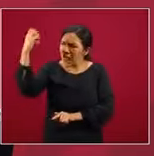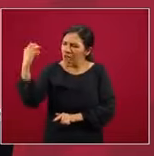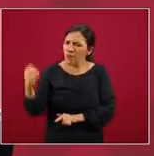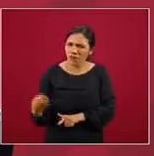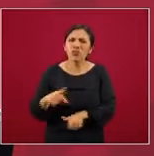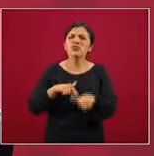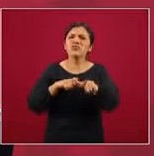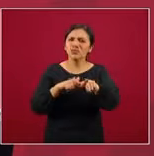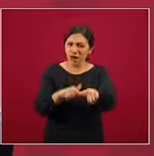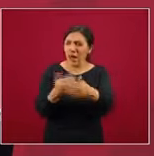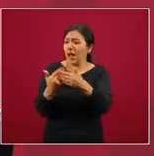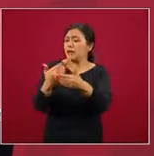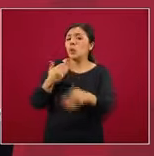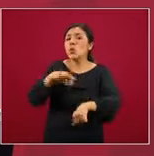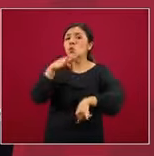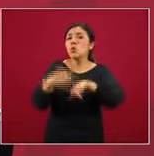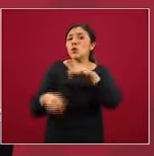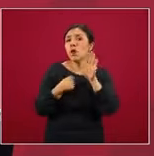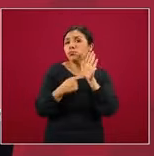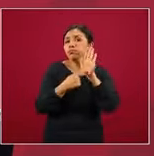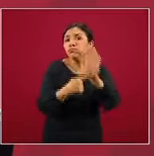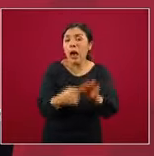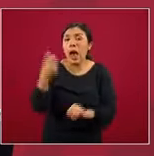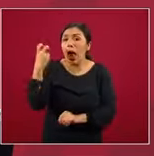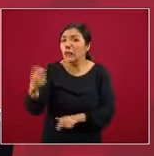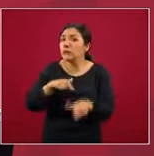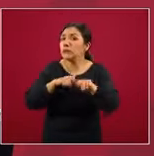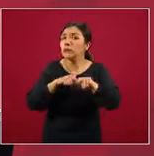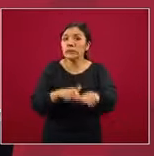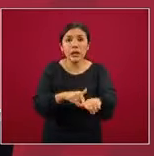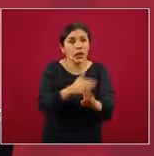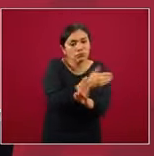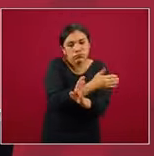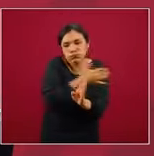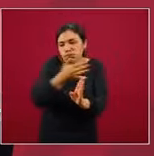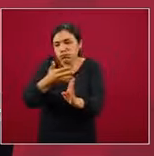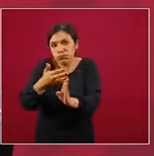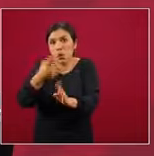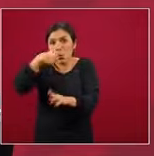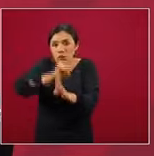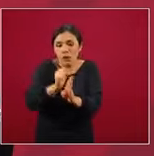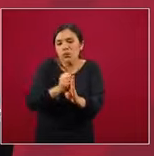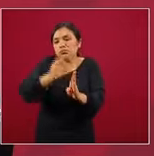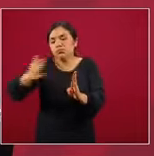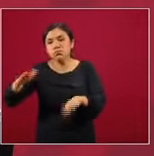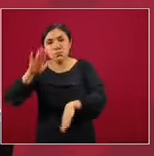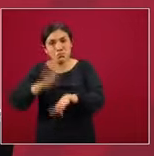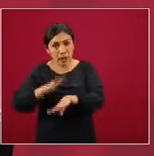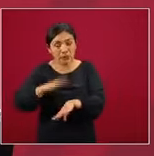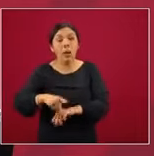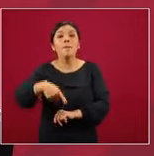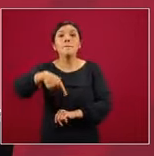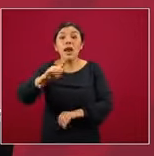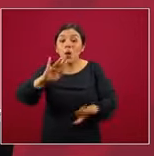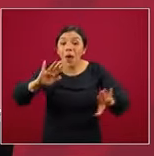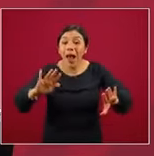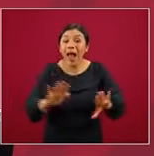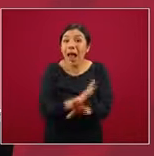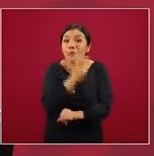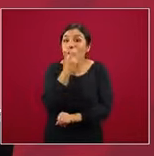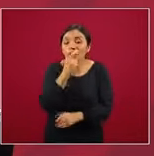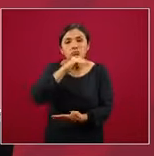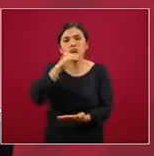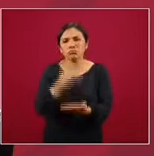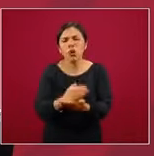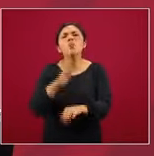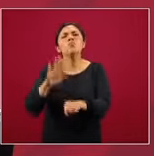semáforo más recientemente presentado aquí. Sigue vigente. Lo que se detuvo fue la actualización, y